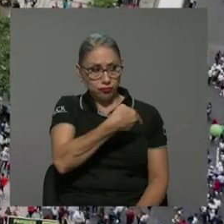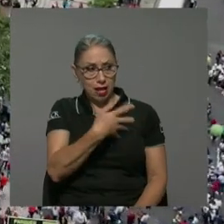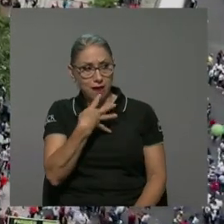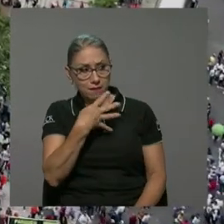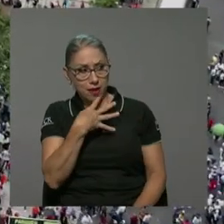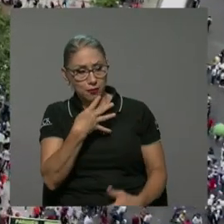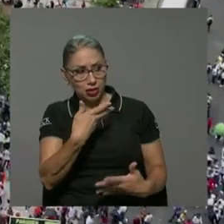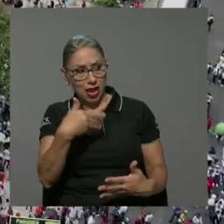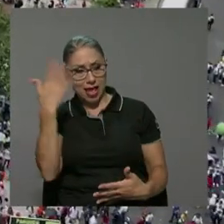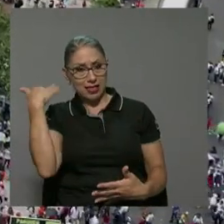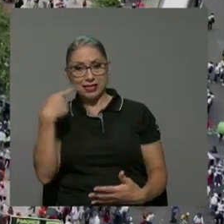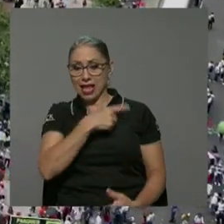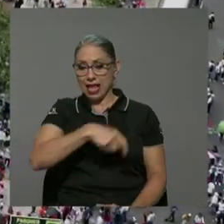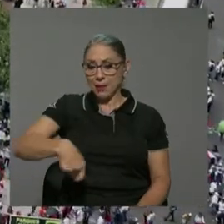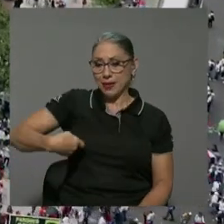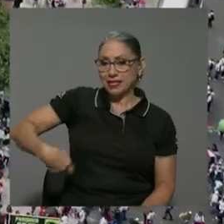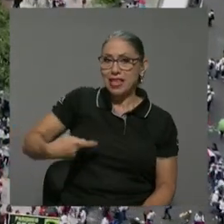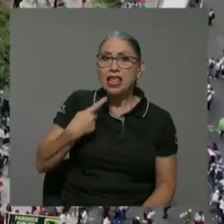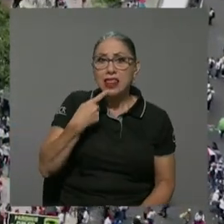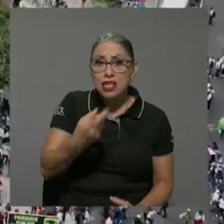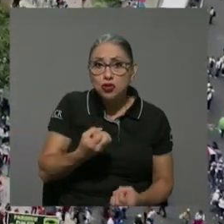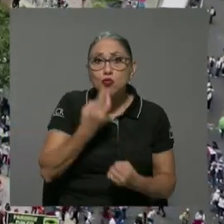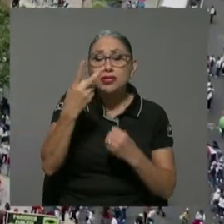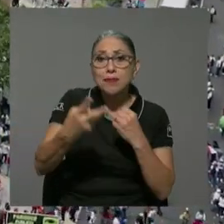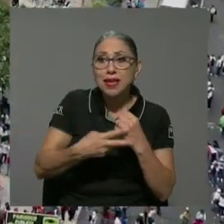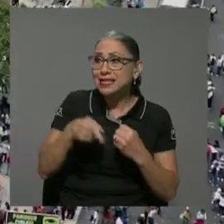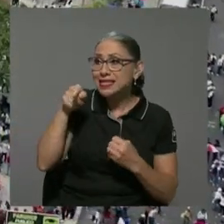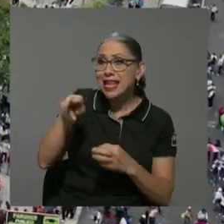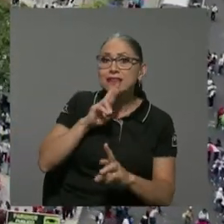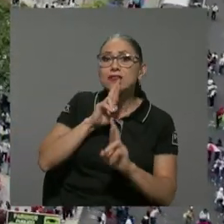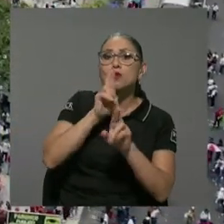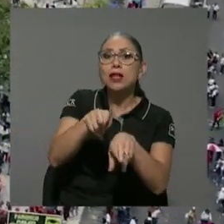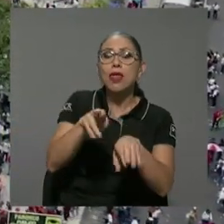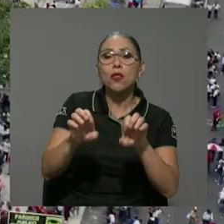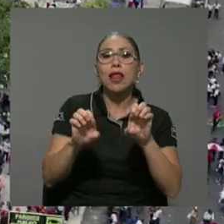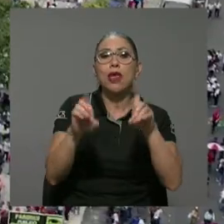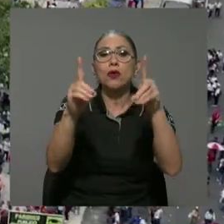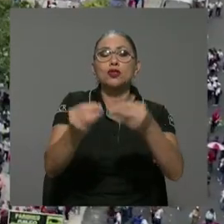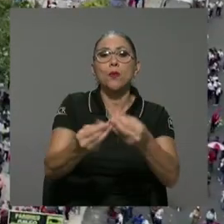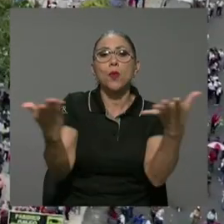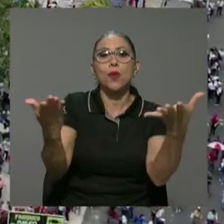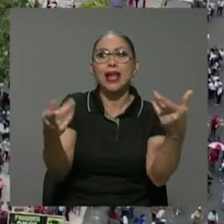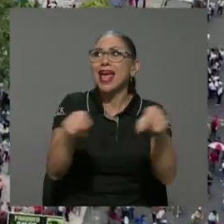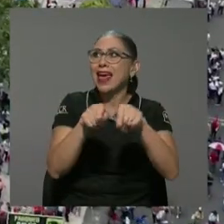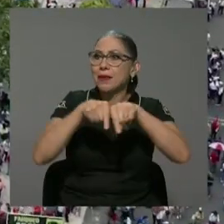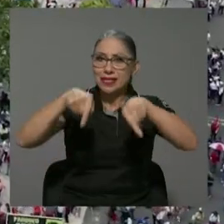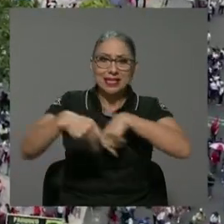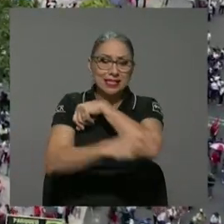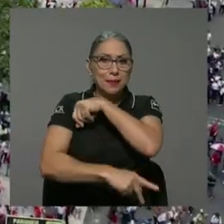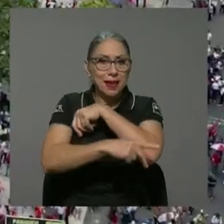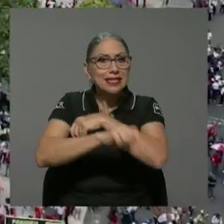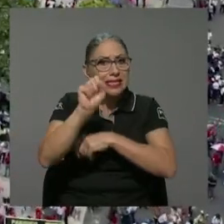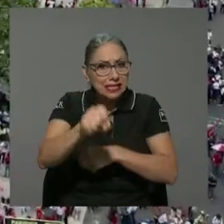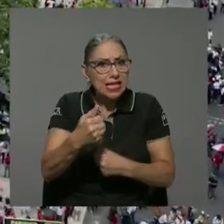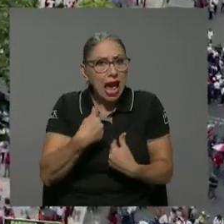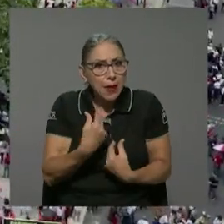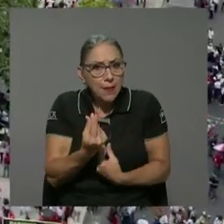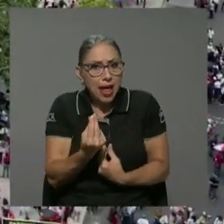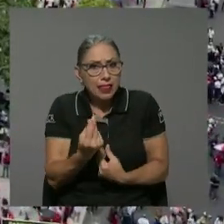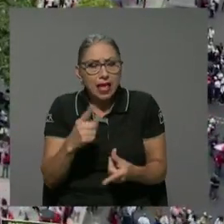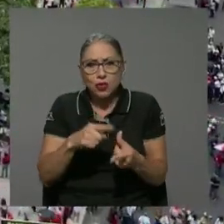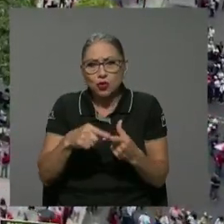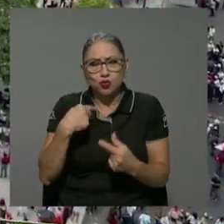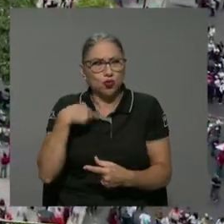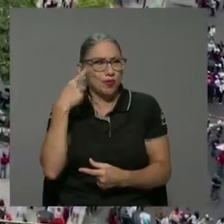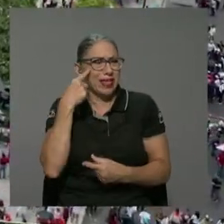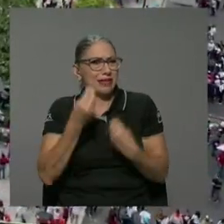ocasiones, bueno, yo soy fruto de la educación pública y además en este país sí hay plata. Entonces uno empieza a pensar también en el discurso del presidente. Bueno, sí,